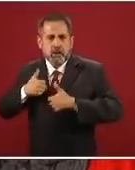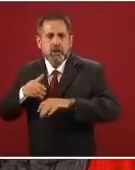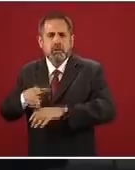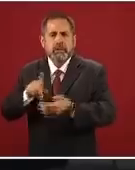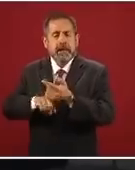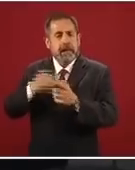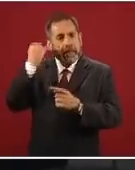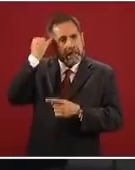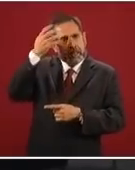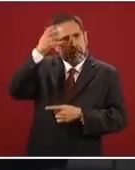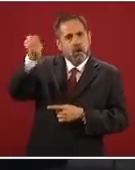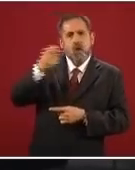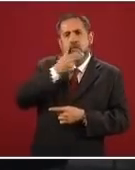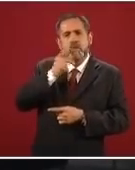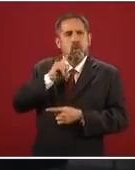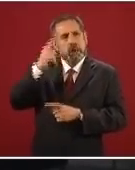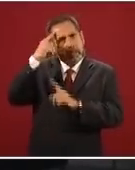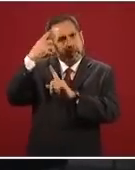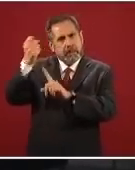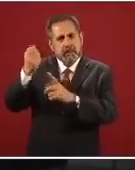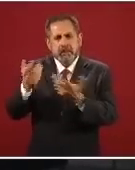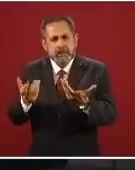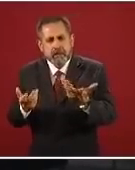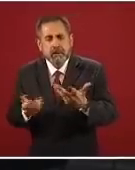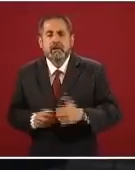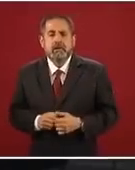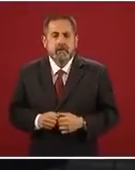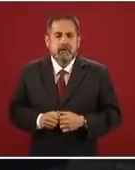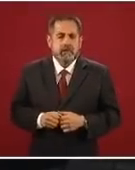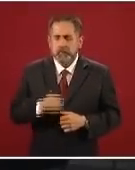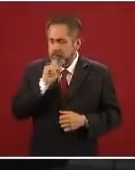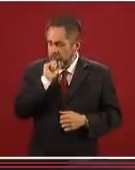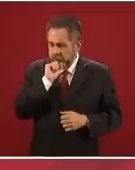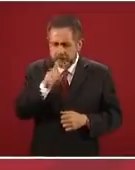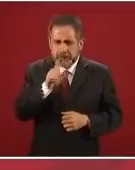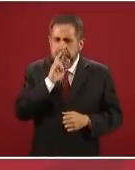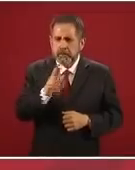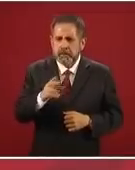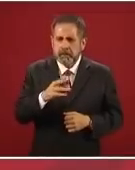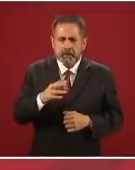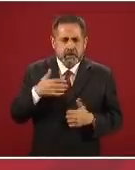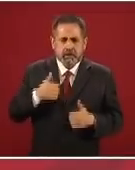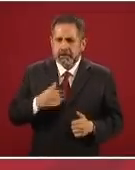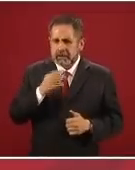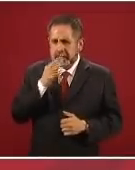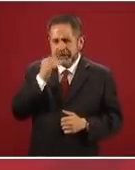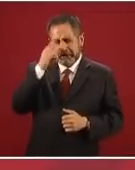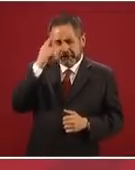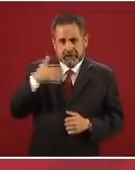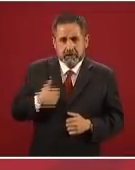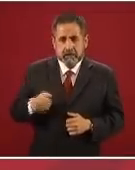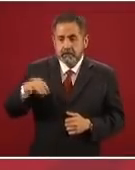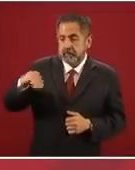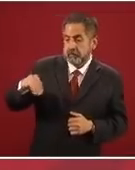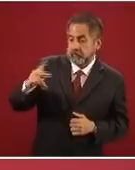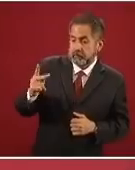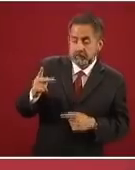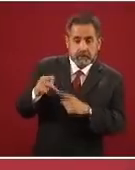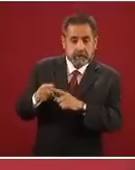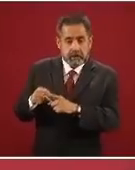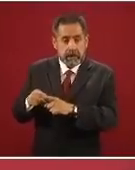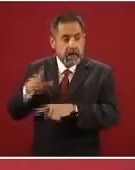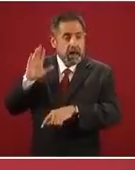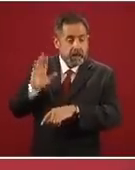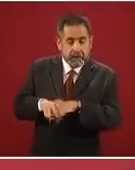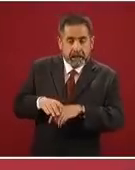género? Mire, yo creo que tenemos otra vez la misma respuesta, que es muy fácil de entender. Si el Ministerio Público tiene